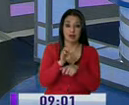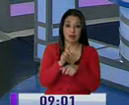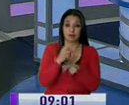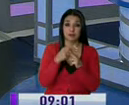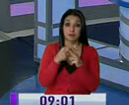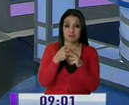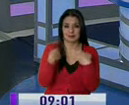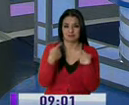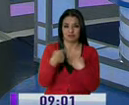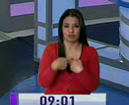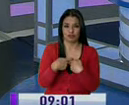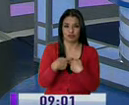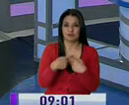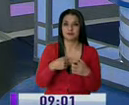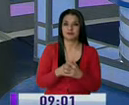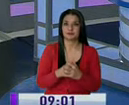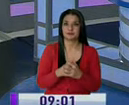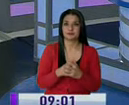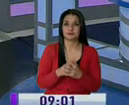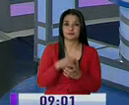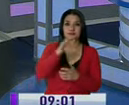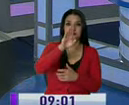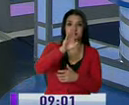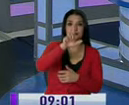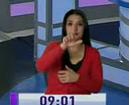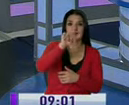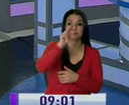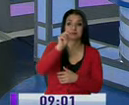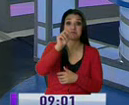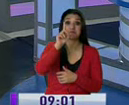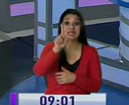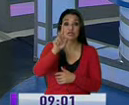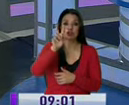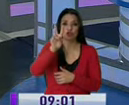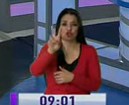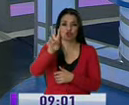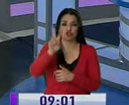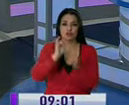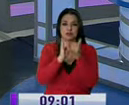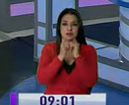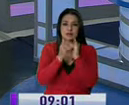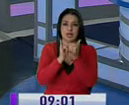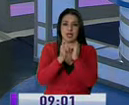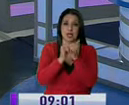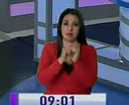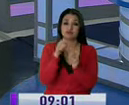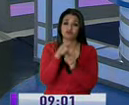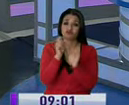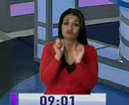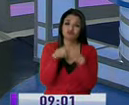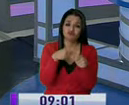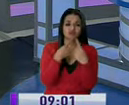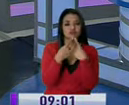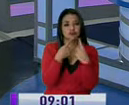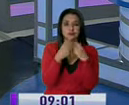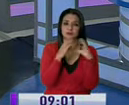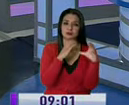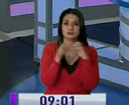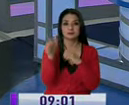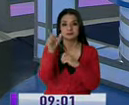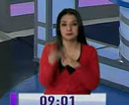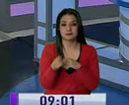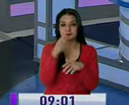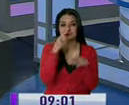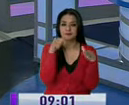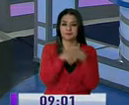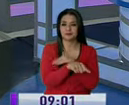suena, 2 el número con número y chat como suena. De esa manera usted tiene conversaciones y la seguridad de que nadie,